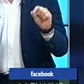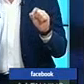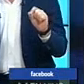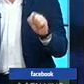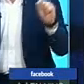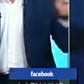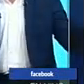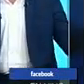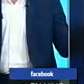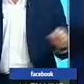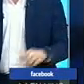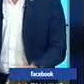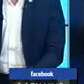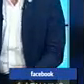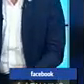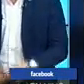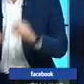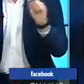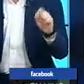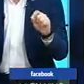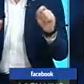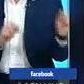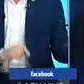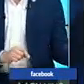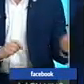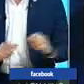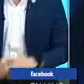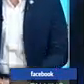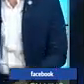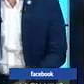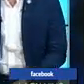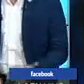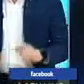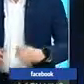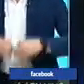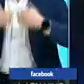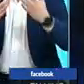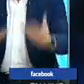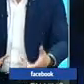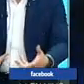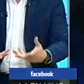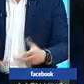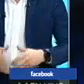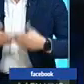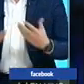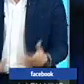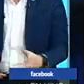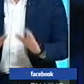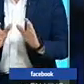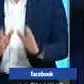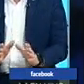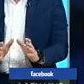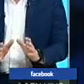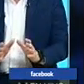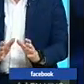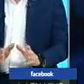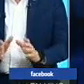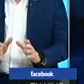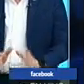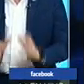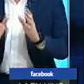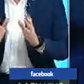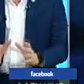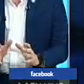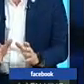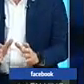a los diputados actuales del Parlacen al igual que a los de la Asamblea Legislativa es voluntad voluntad política para